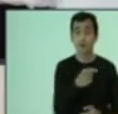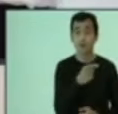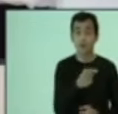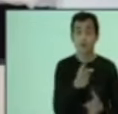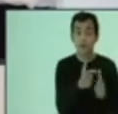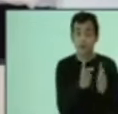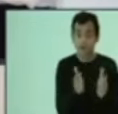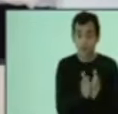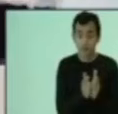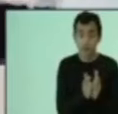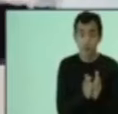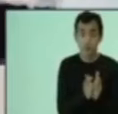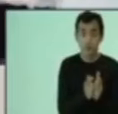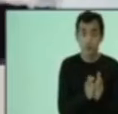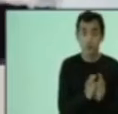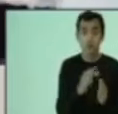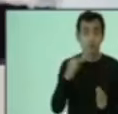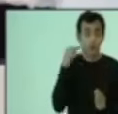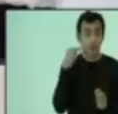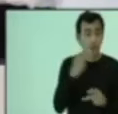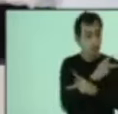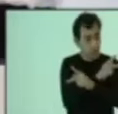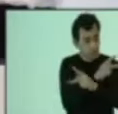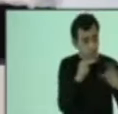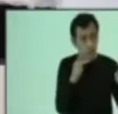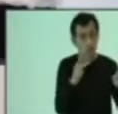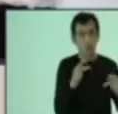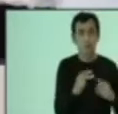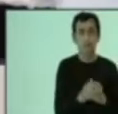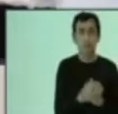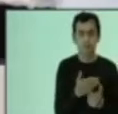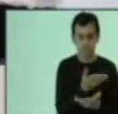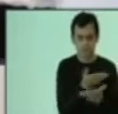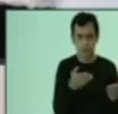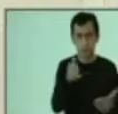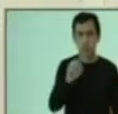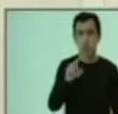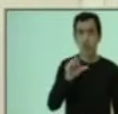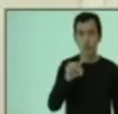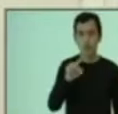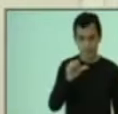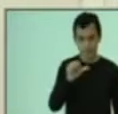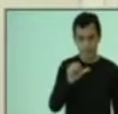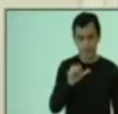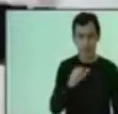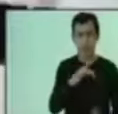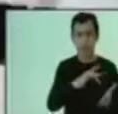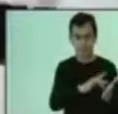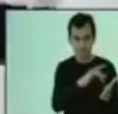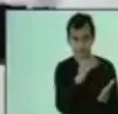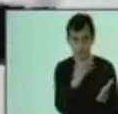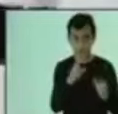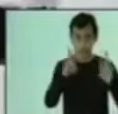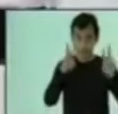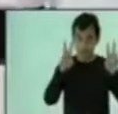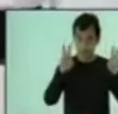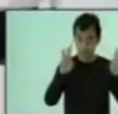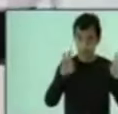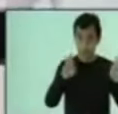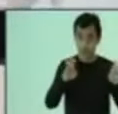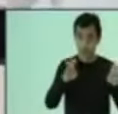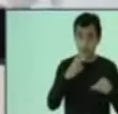del partido Todos por Veracruz, Yolanda del Valle. Adelante, por favor. Gracias. Es con el segundo tema, ¿verdad? El